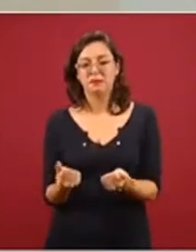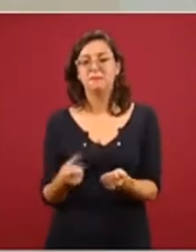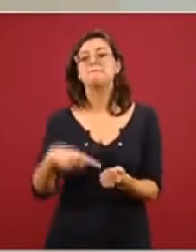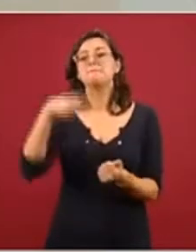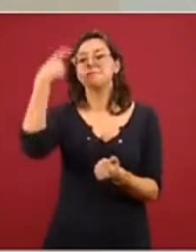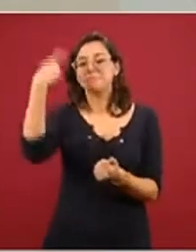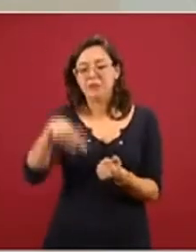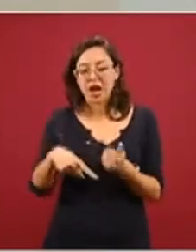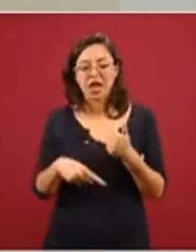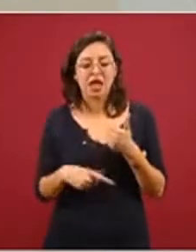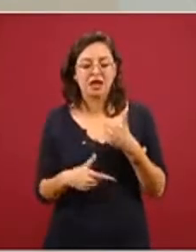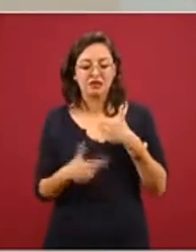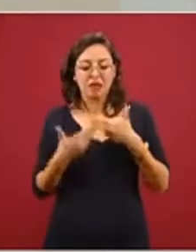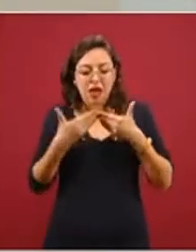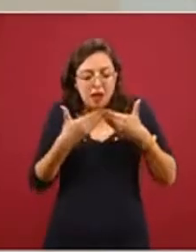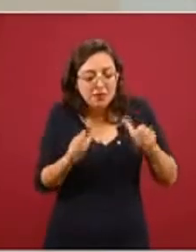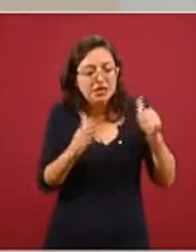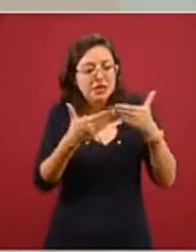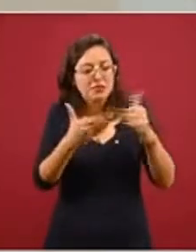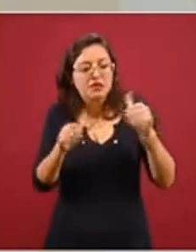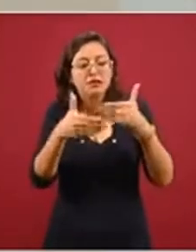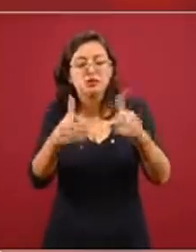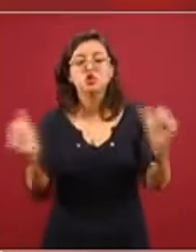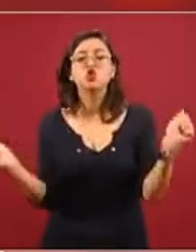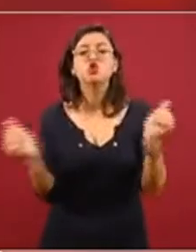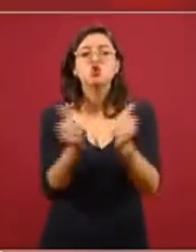un desconfinamiento ordenado,